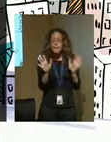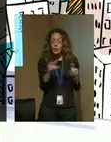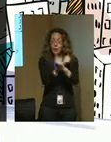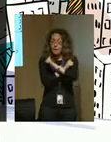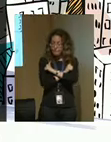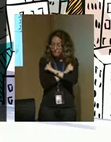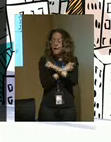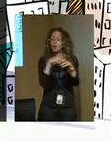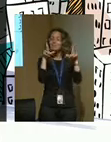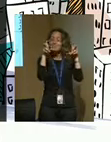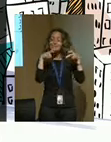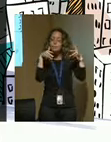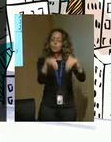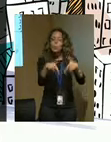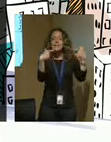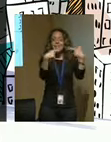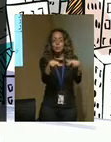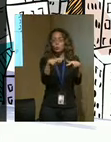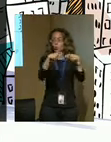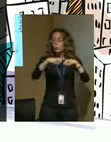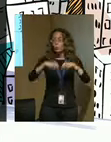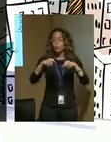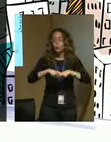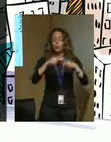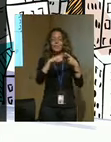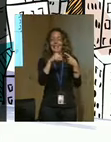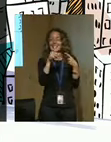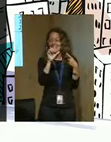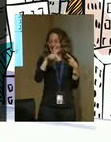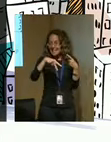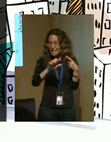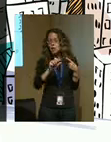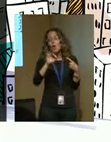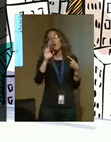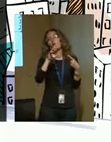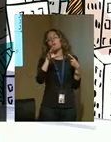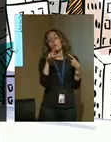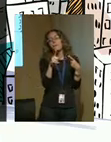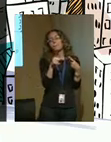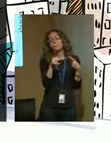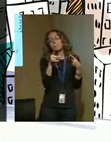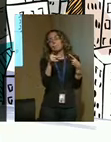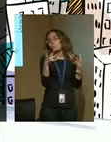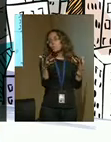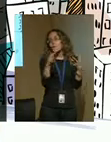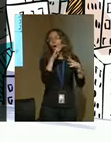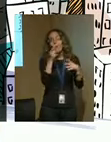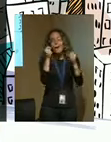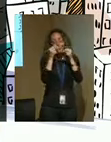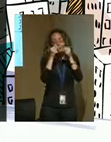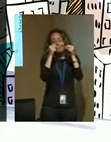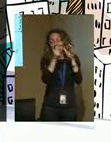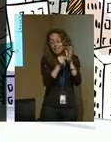paro que se está produciendo a marchas galopantes, de momento no se quieren dar